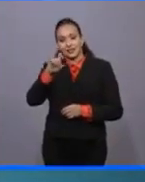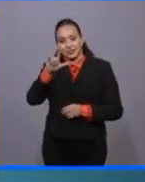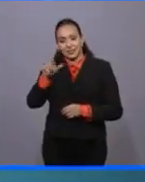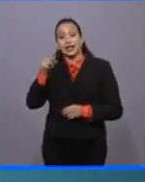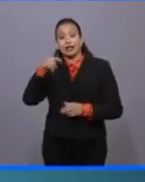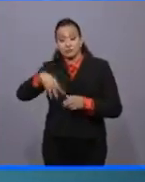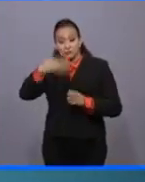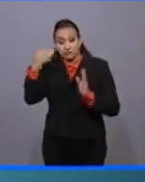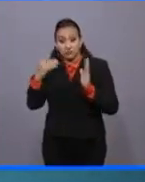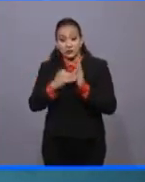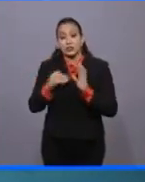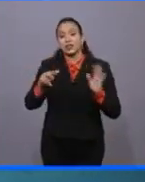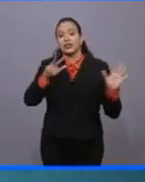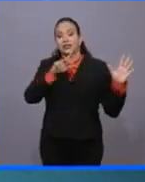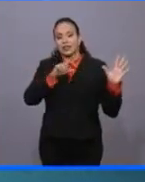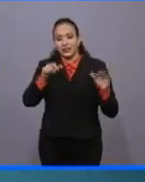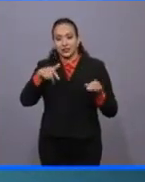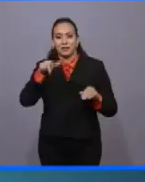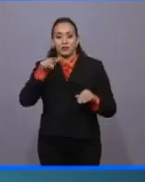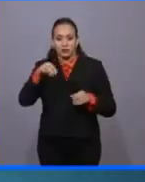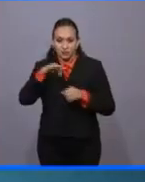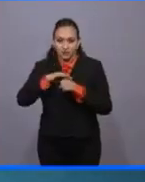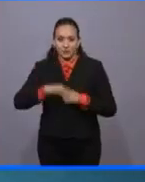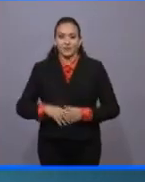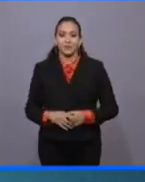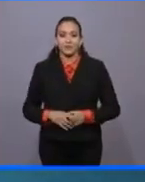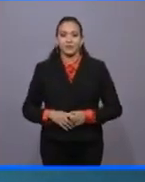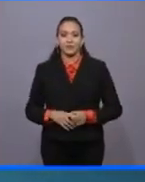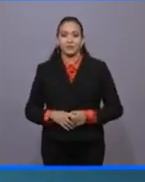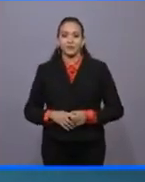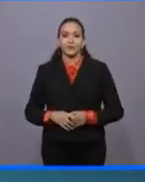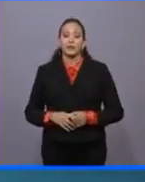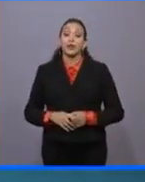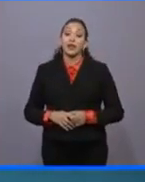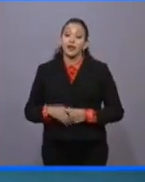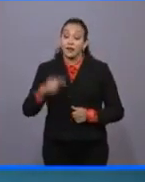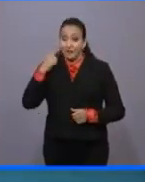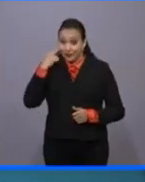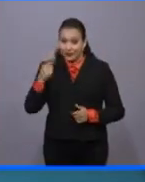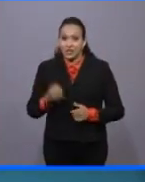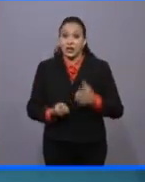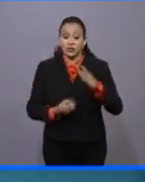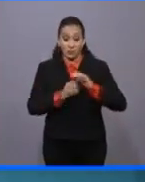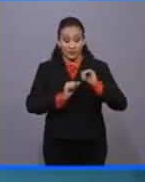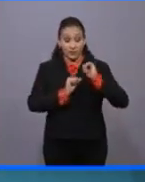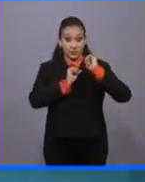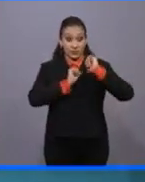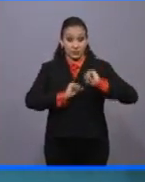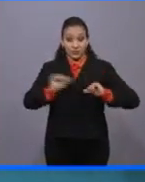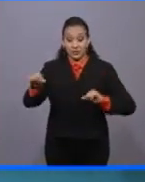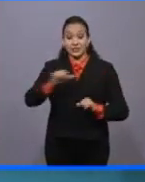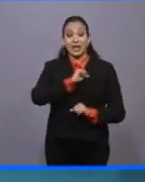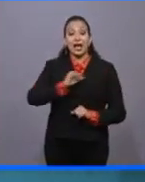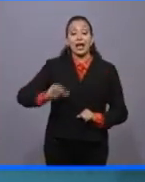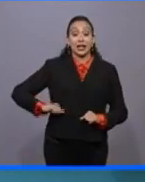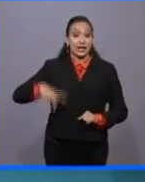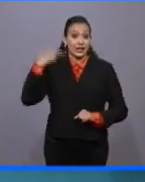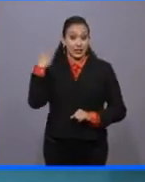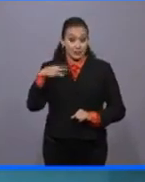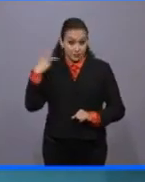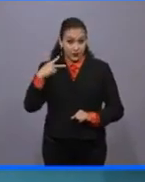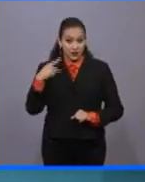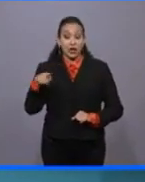registró 14,714 sufragios. Cabe destacar que las nuevas autoridades de las alcaldías en